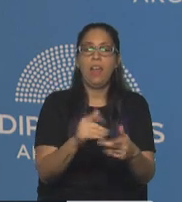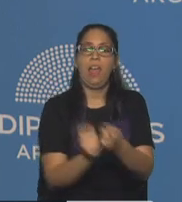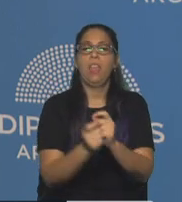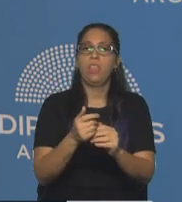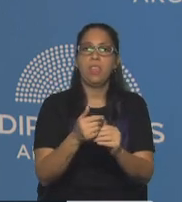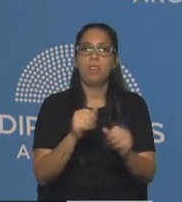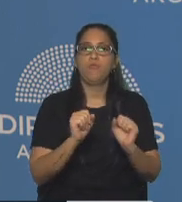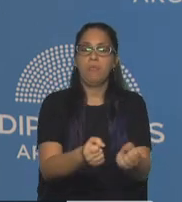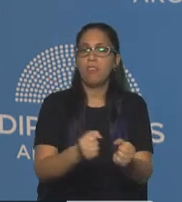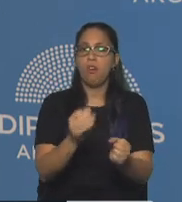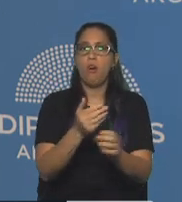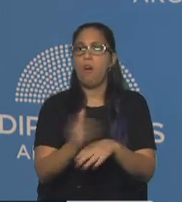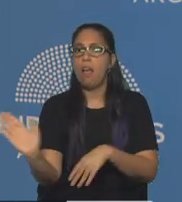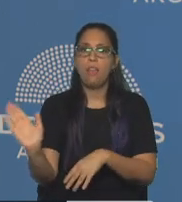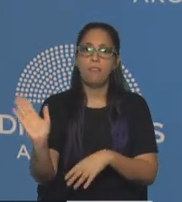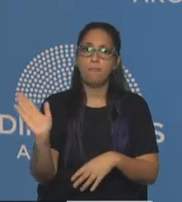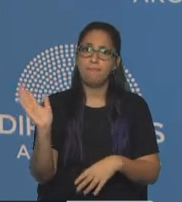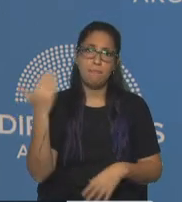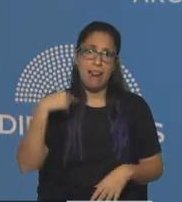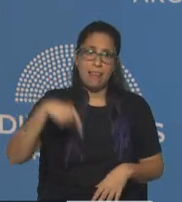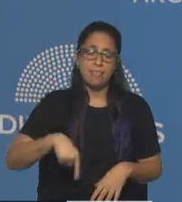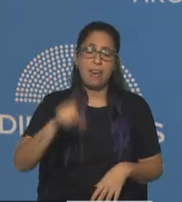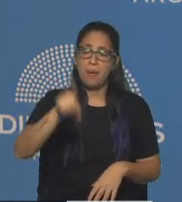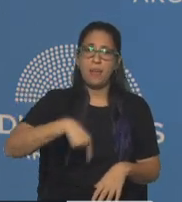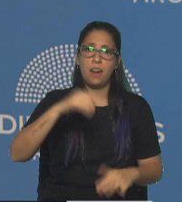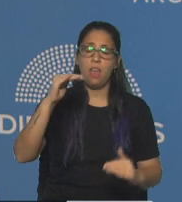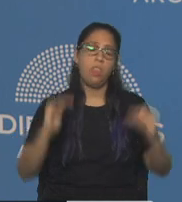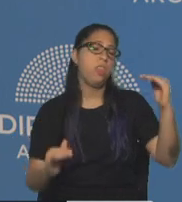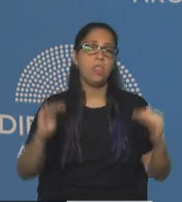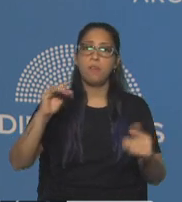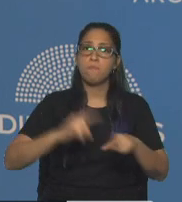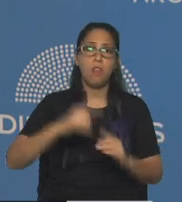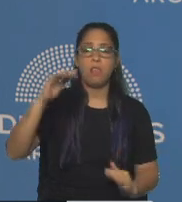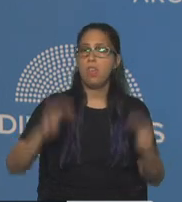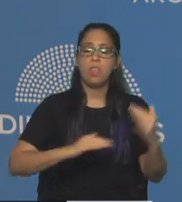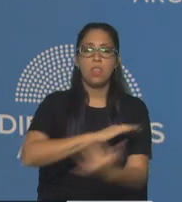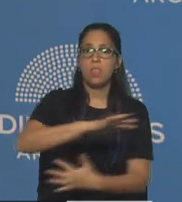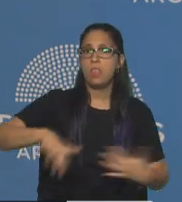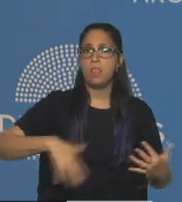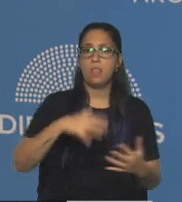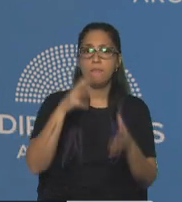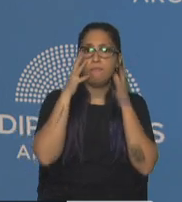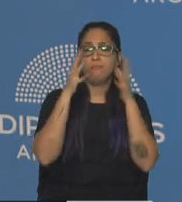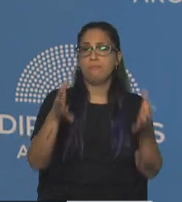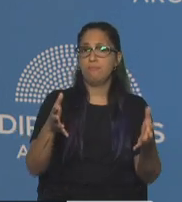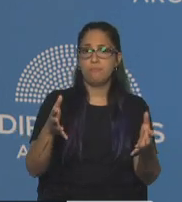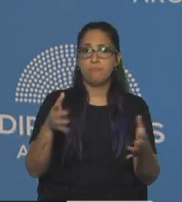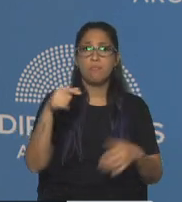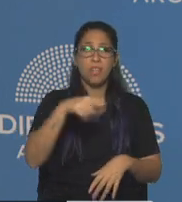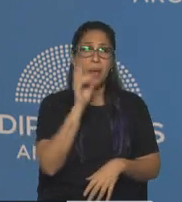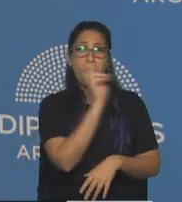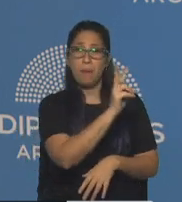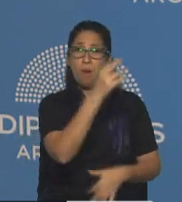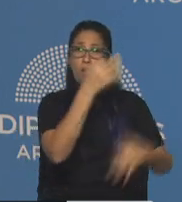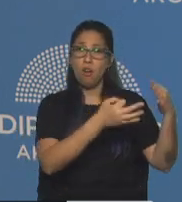significaría para la Argentina una desestabilización política que lamentablemente hoy, viendo cómo actúa esta Corte,